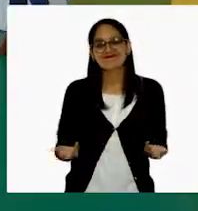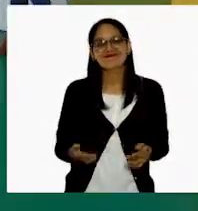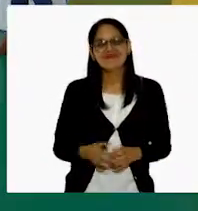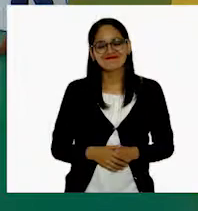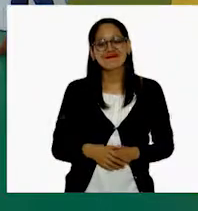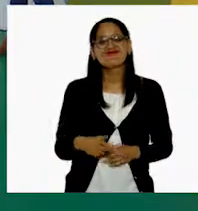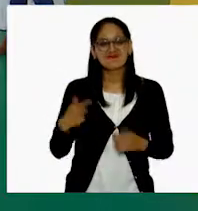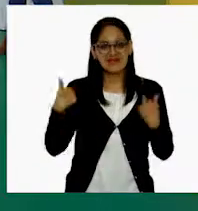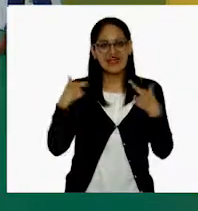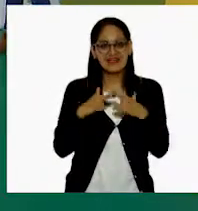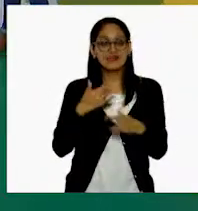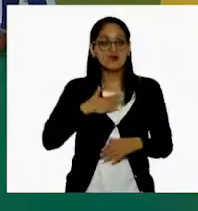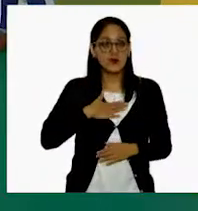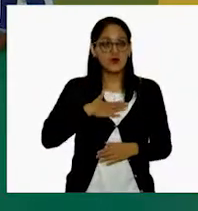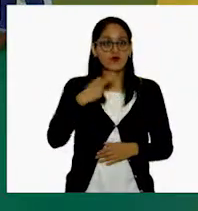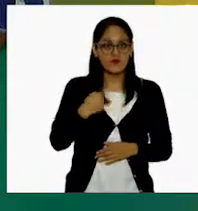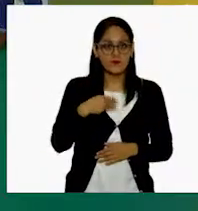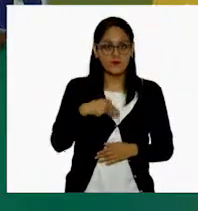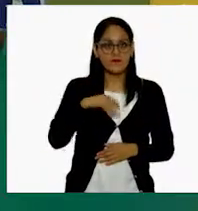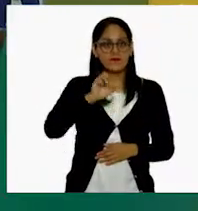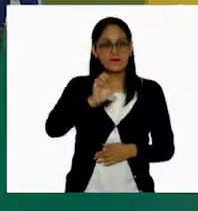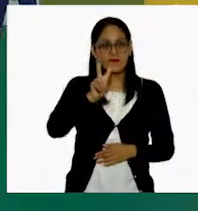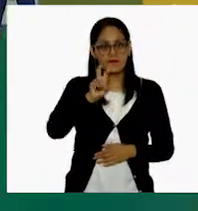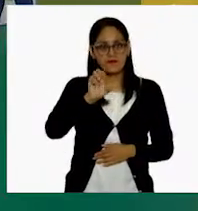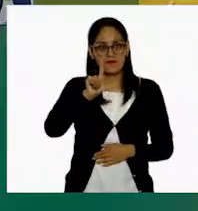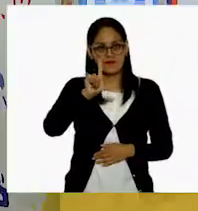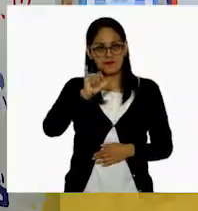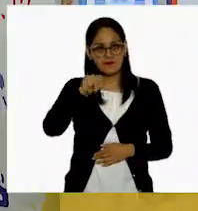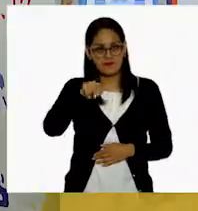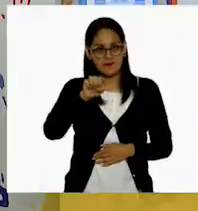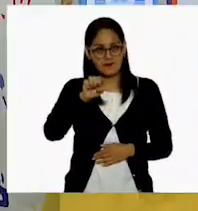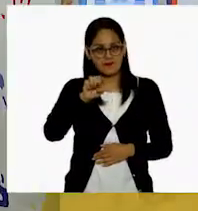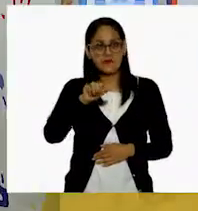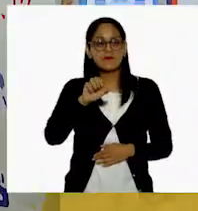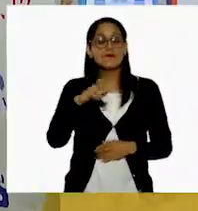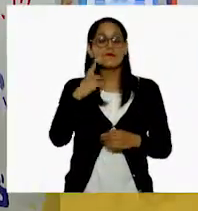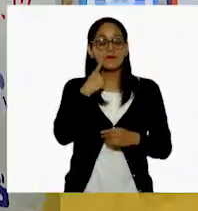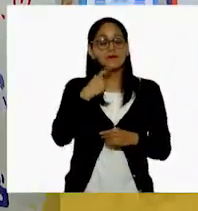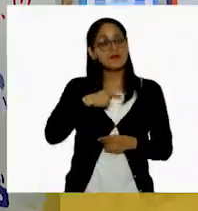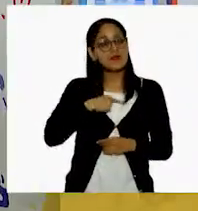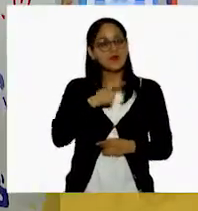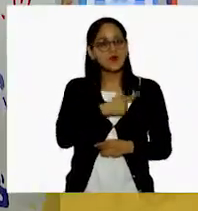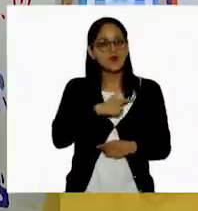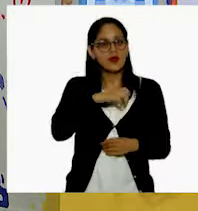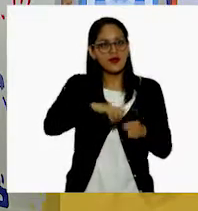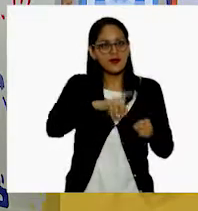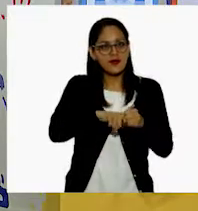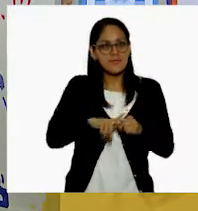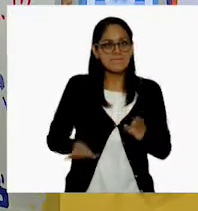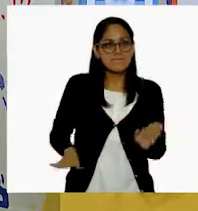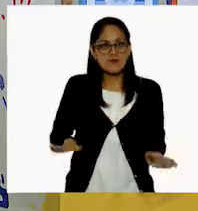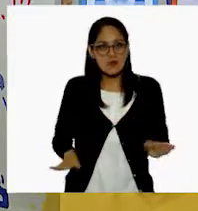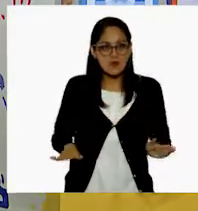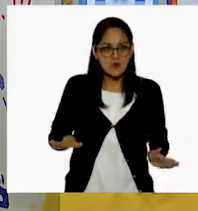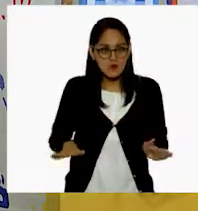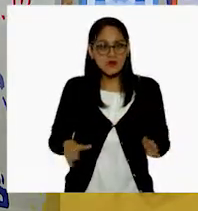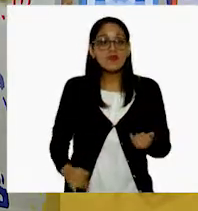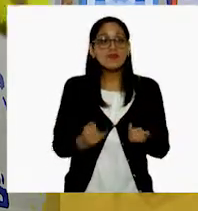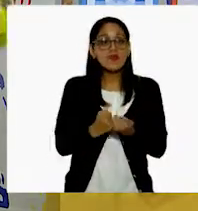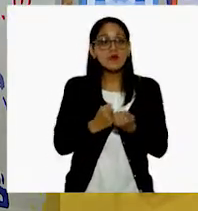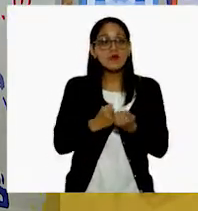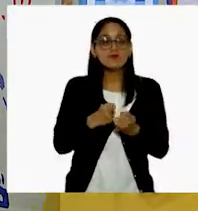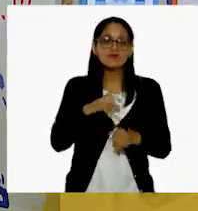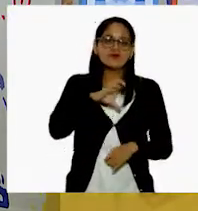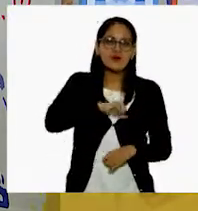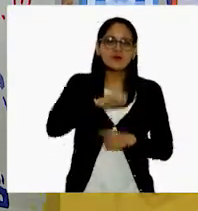¡Vamos! Yo soy la maestra Evelyn. A mí me encantan los pingüinos y mi deporte favorito es el básquetbol.